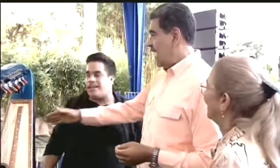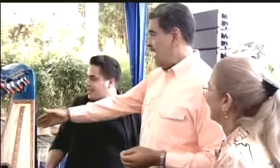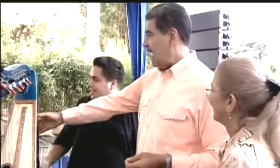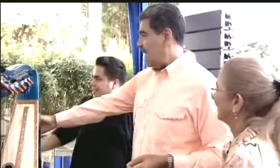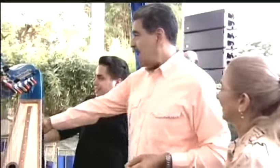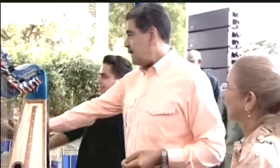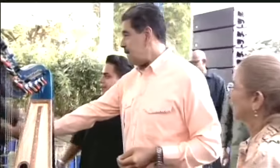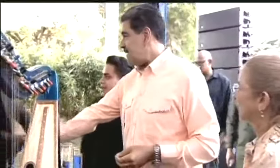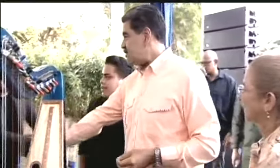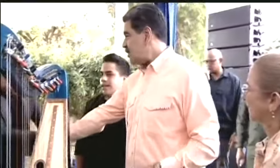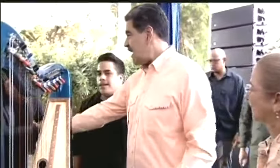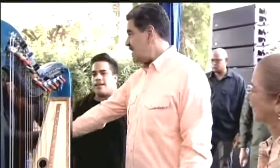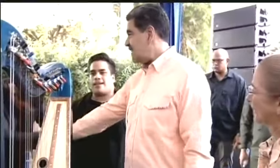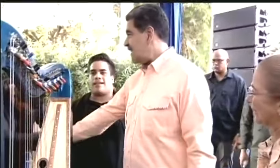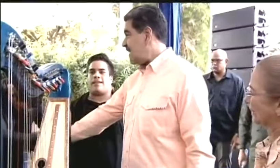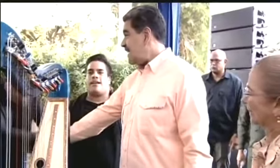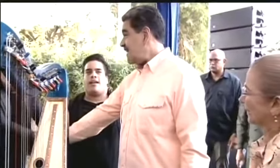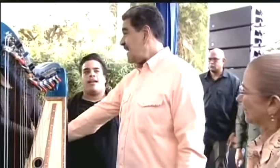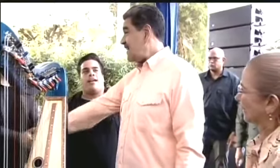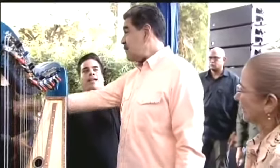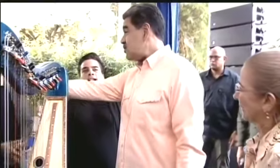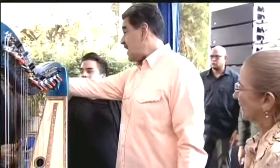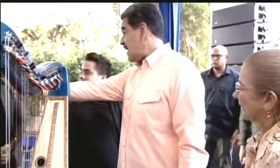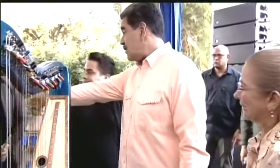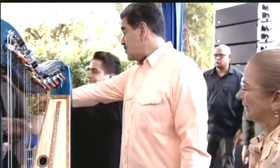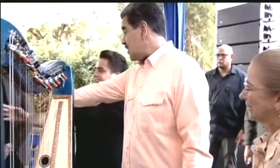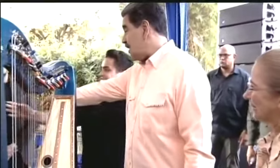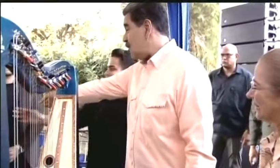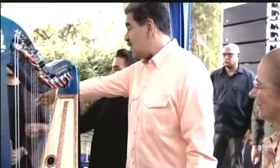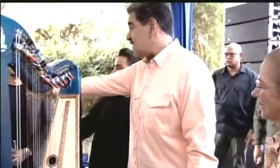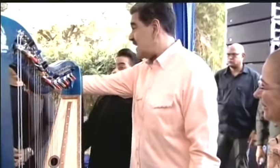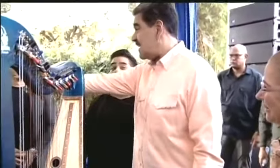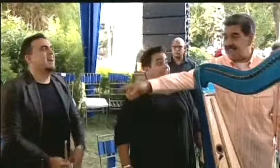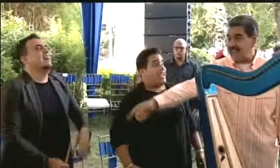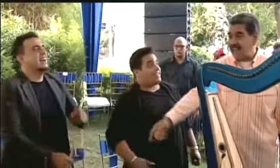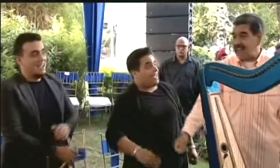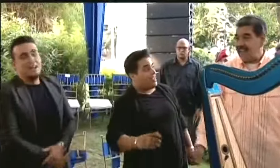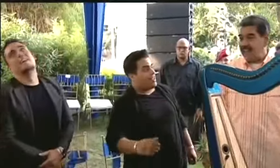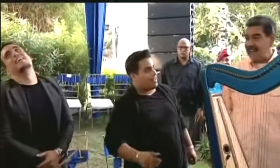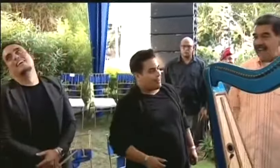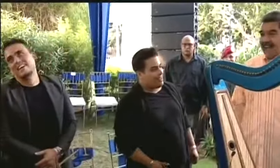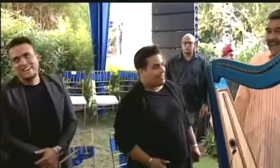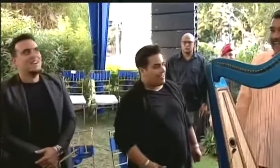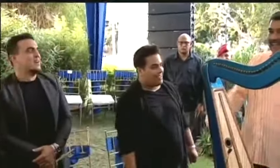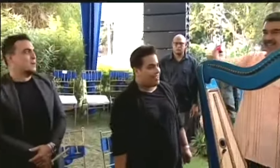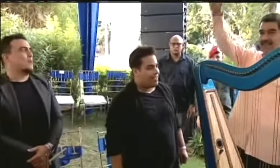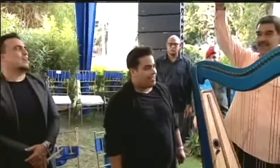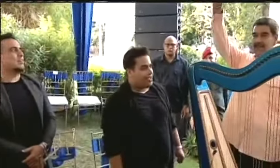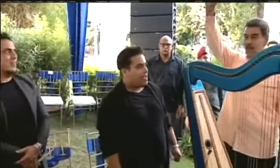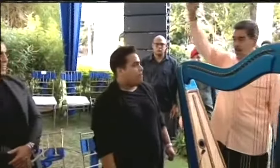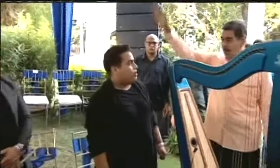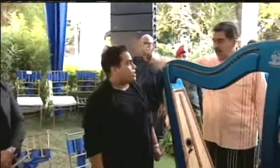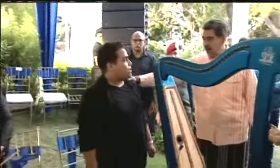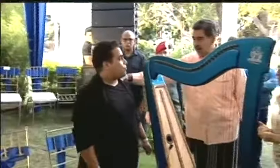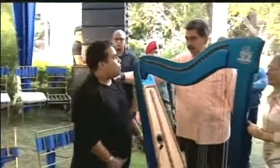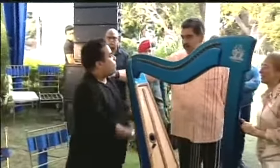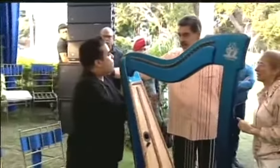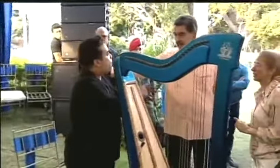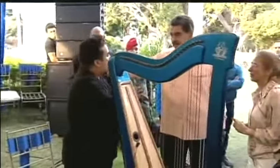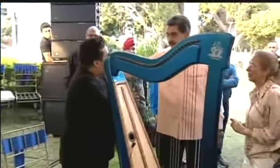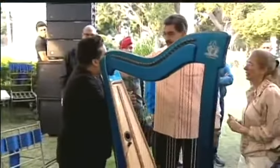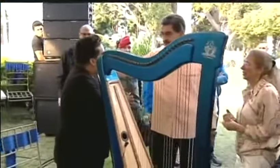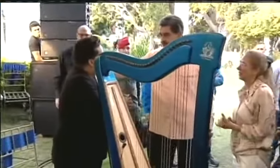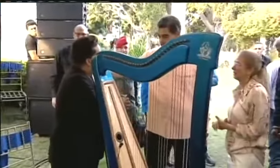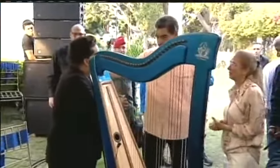¿Cómo podemos seguir apreciando el ambiente que se vive a esta hora desde la Casona Cultural Aquiles Nazoa, donde hace pocos momentos terminó